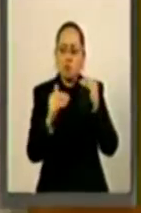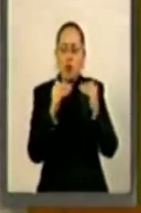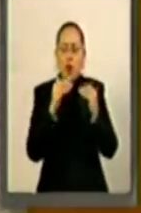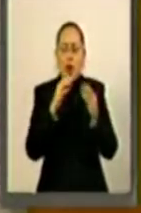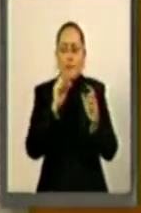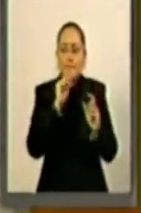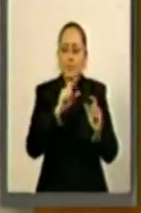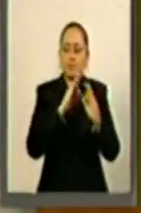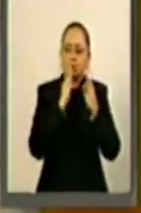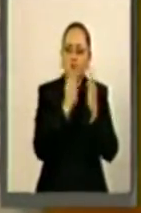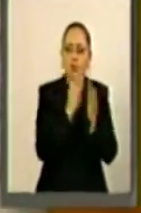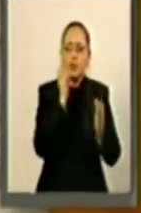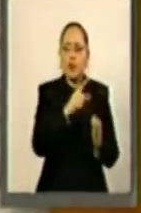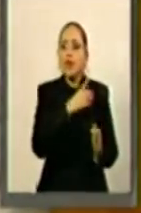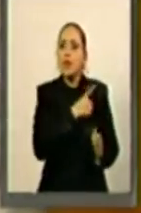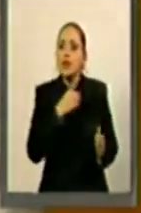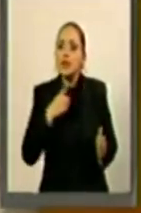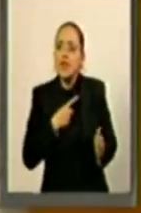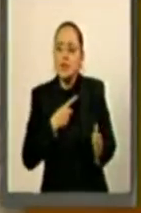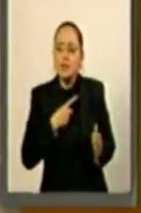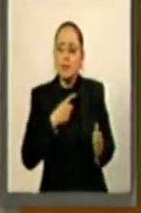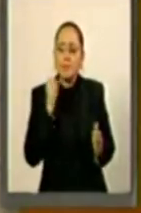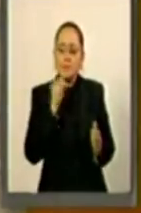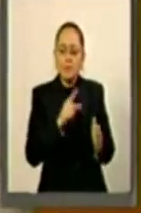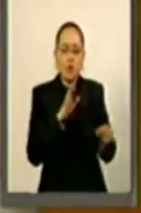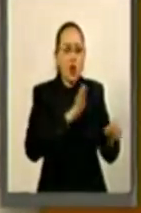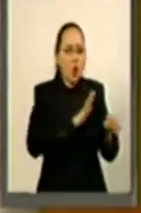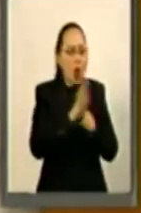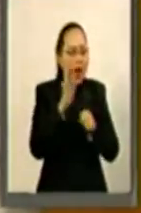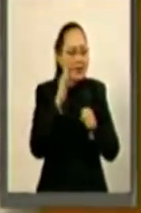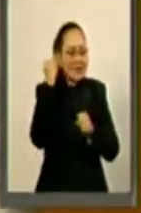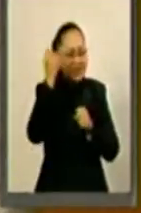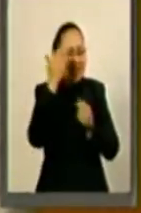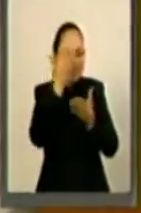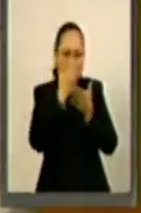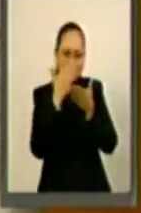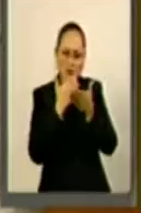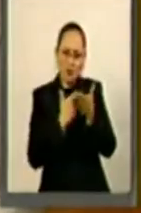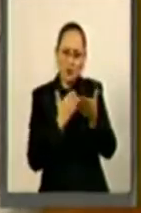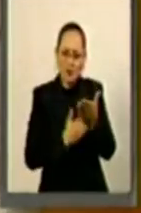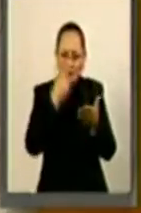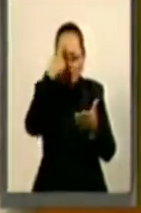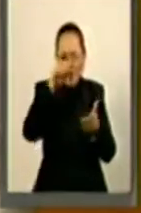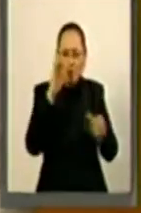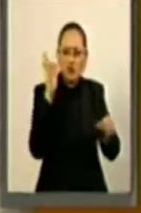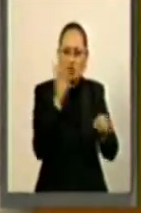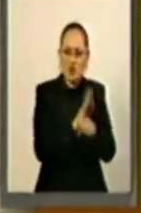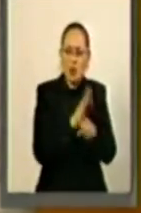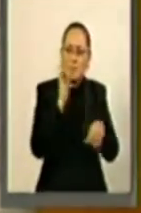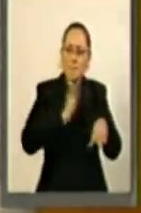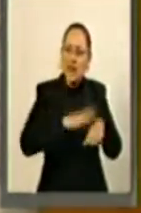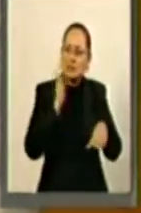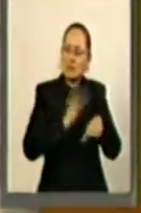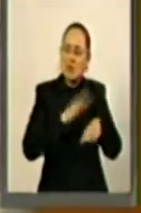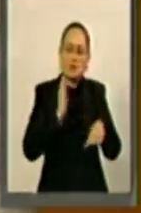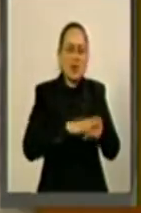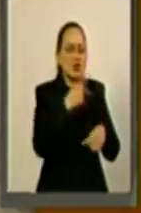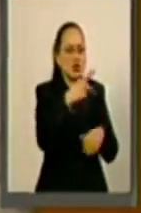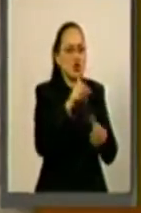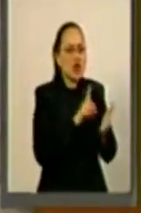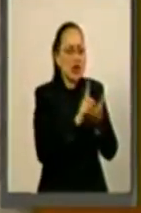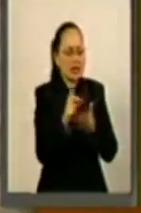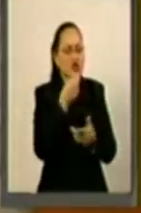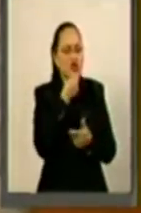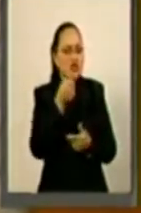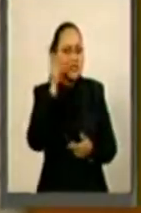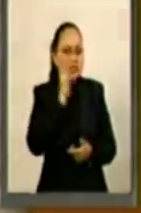Y se tiene que considerar el diseño y ejecución de políticas públicas necesarias para la protección más amplia de los derechos de las